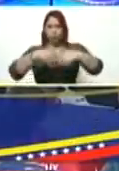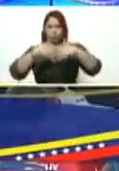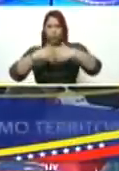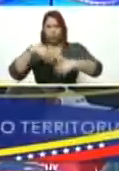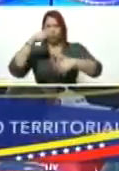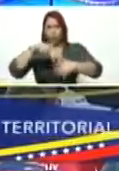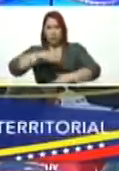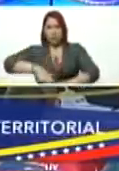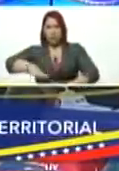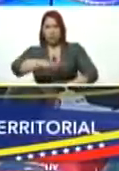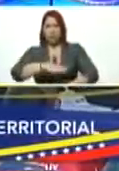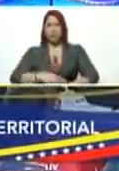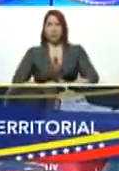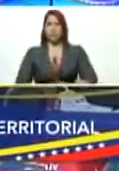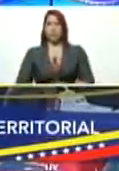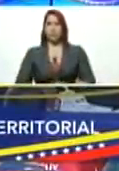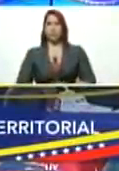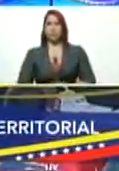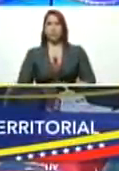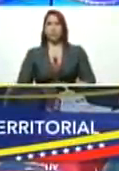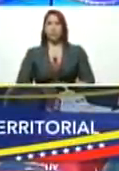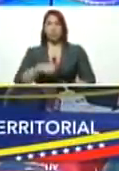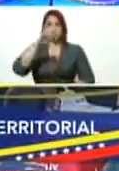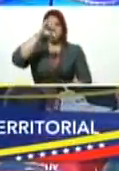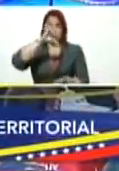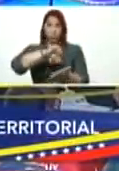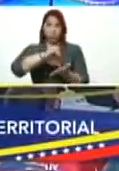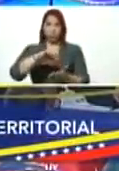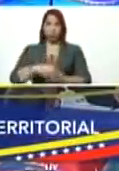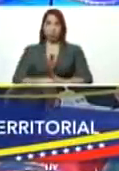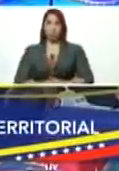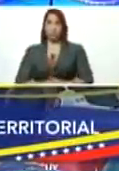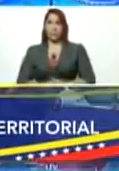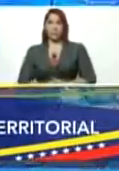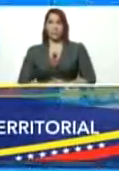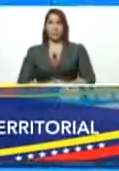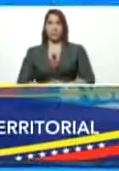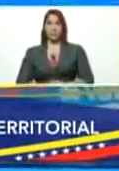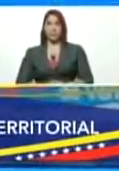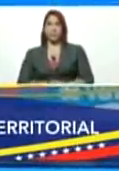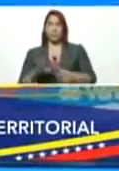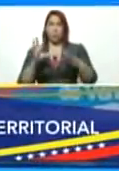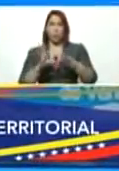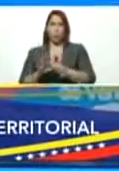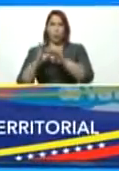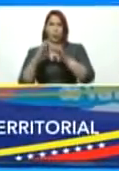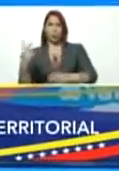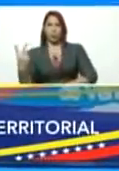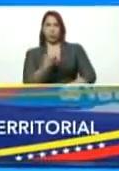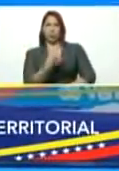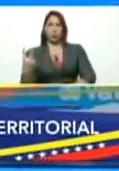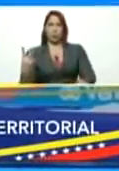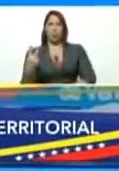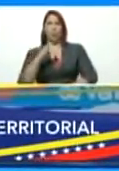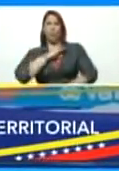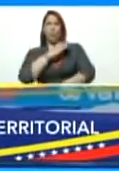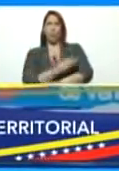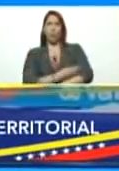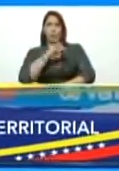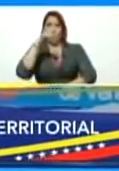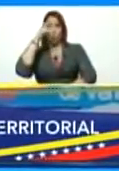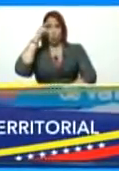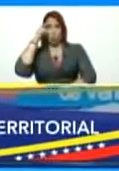el campo en la ciudad uniéndose a dos fuerzas arriaza